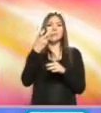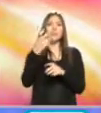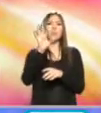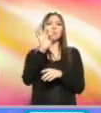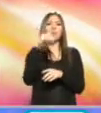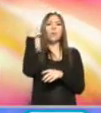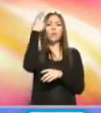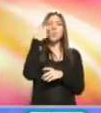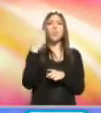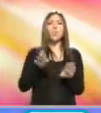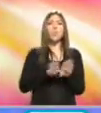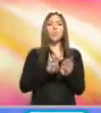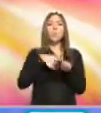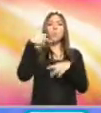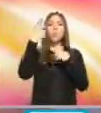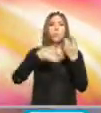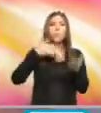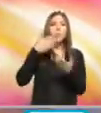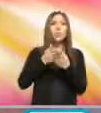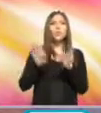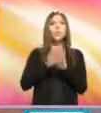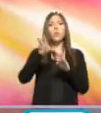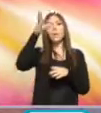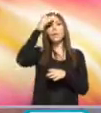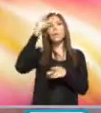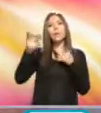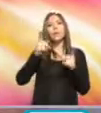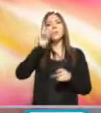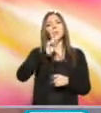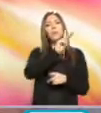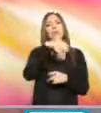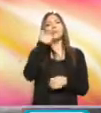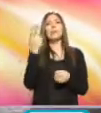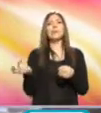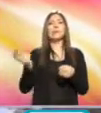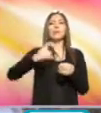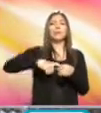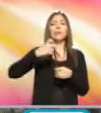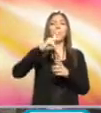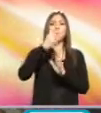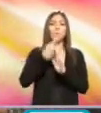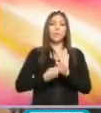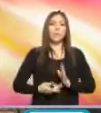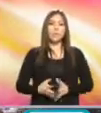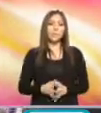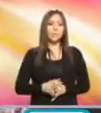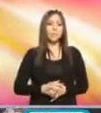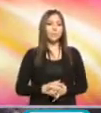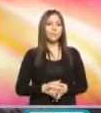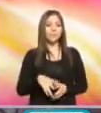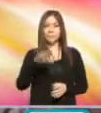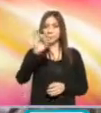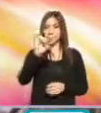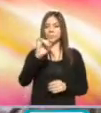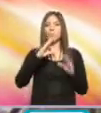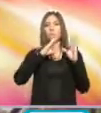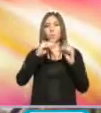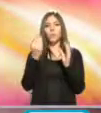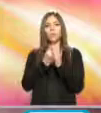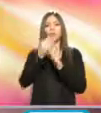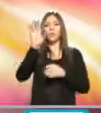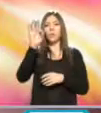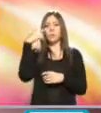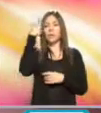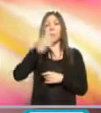horas? ¿Cómo van a estar preparadas las mujeres que deciden unirse entonces a este programa? Sí, Vive tiene 40 horas, como les decía, las